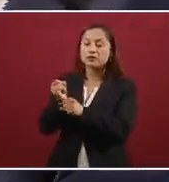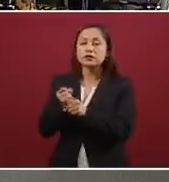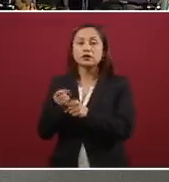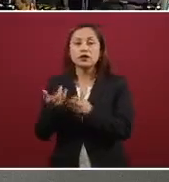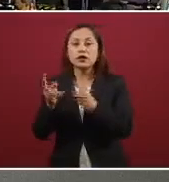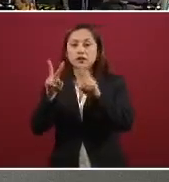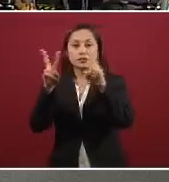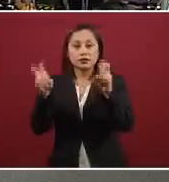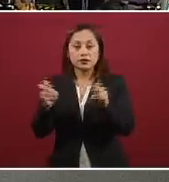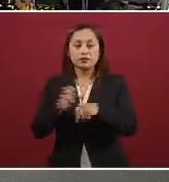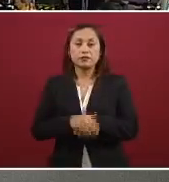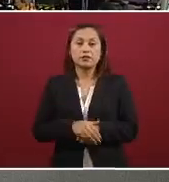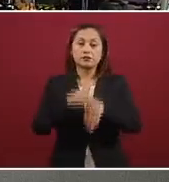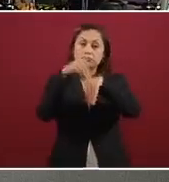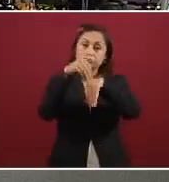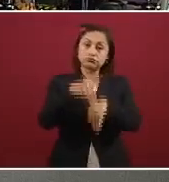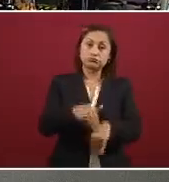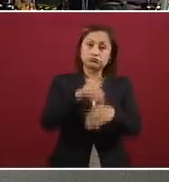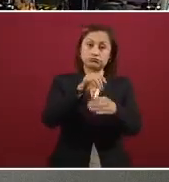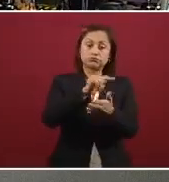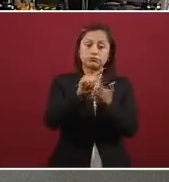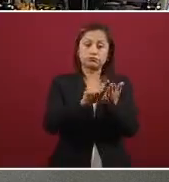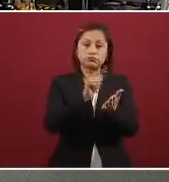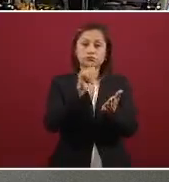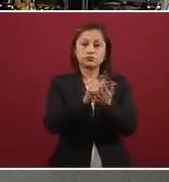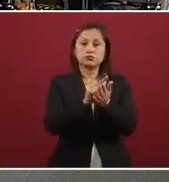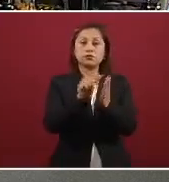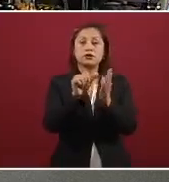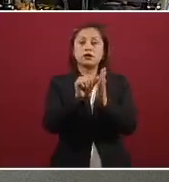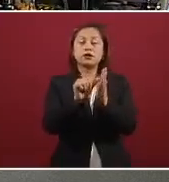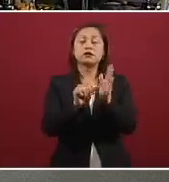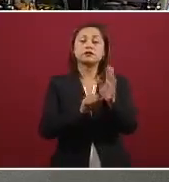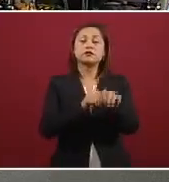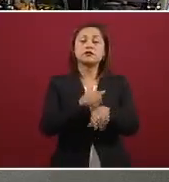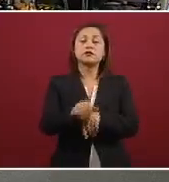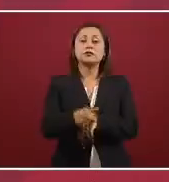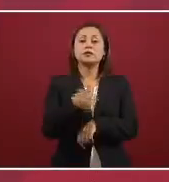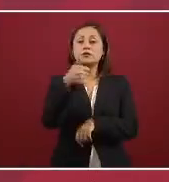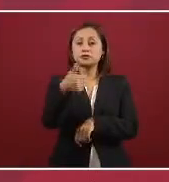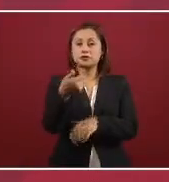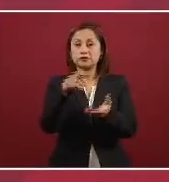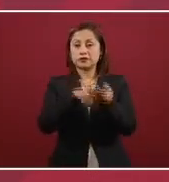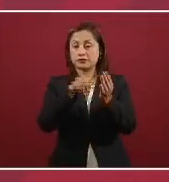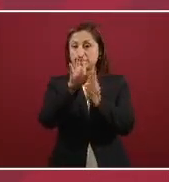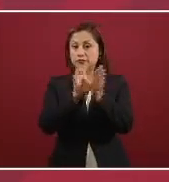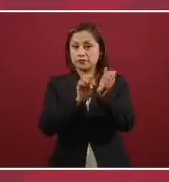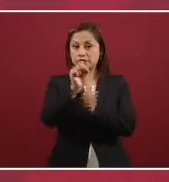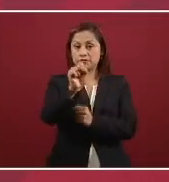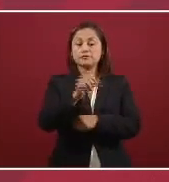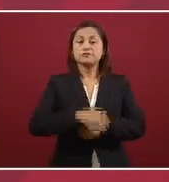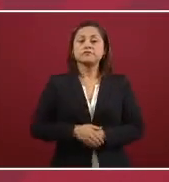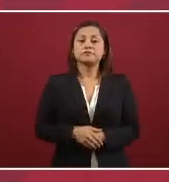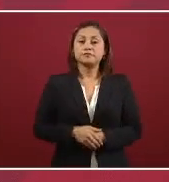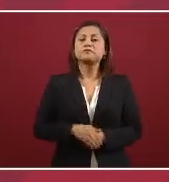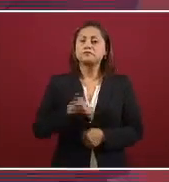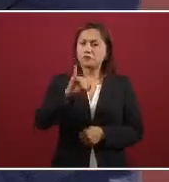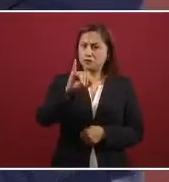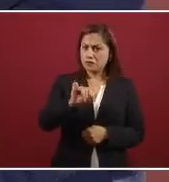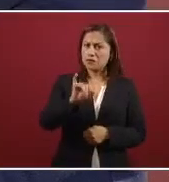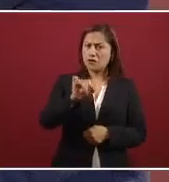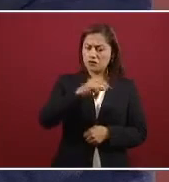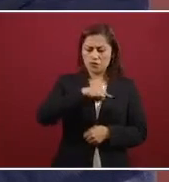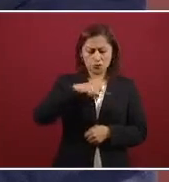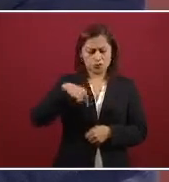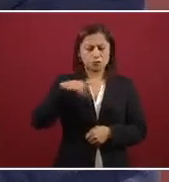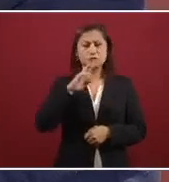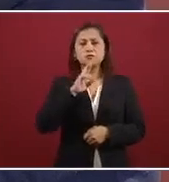con fundamento en el artículo 6 de la Constitución. Vamos a contestar. Además, quería